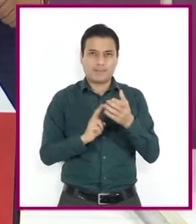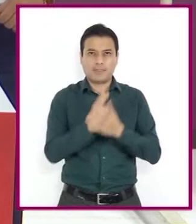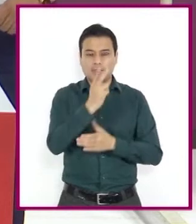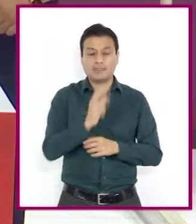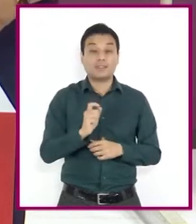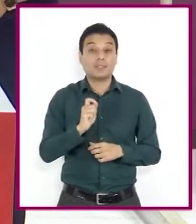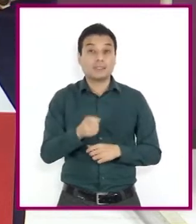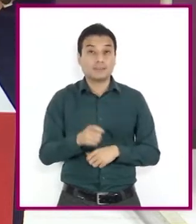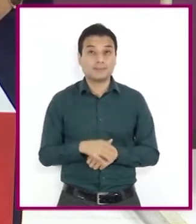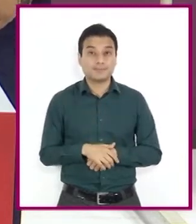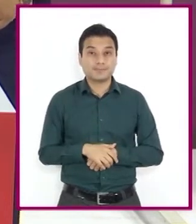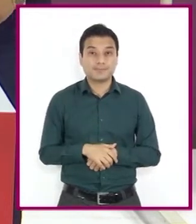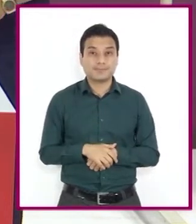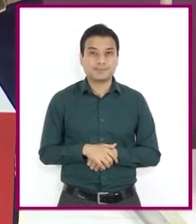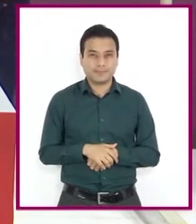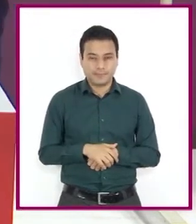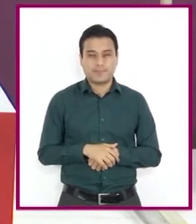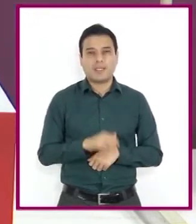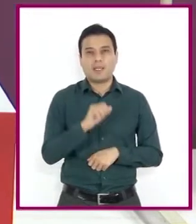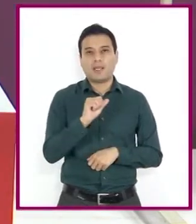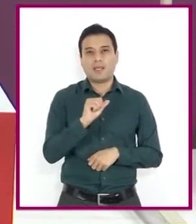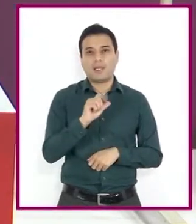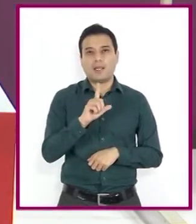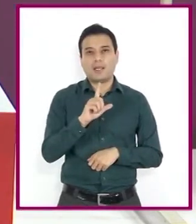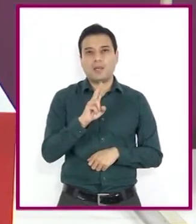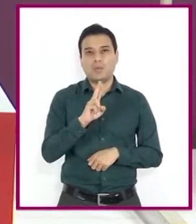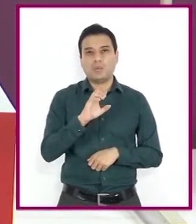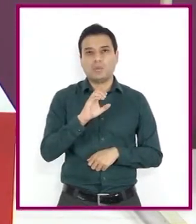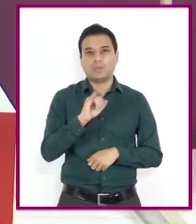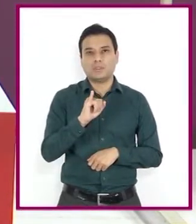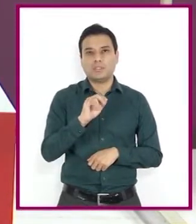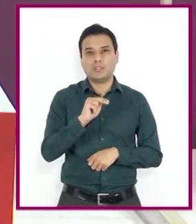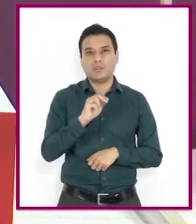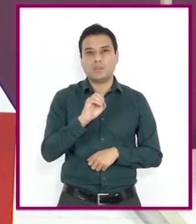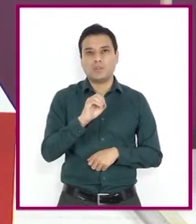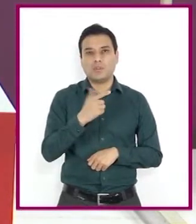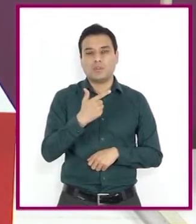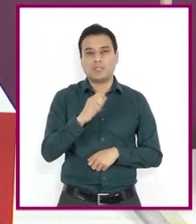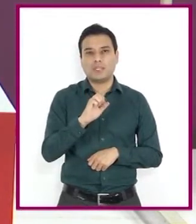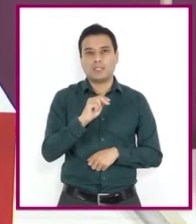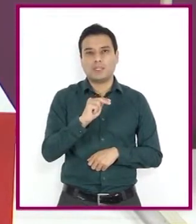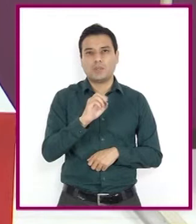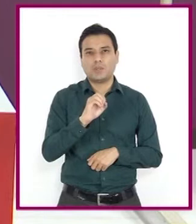Correcto, son alucinógenos. ¿Le ayudo, maestra?